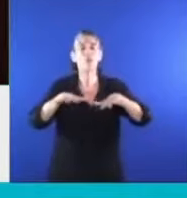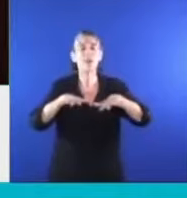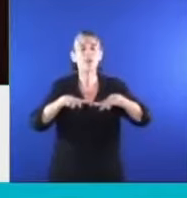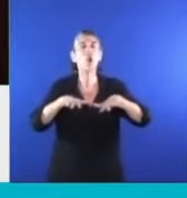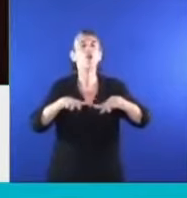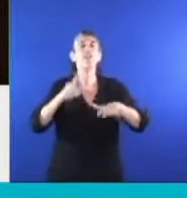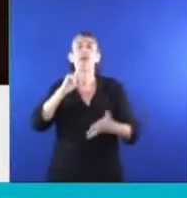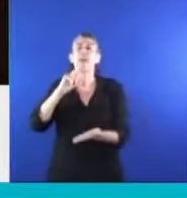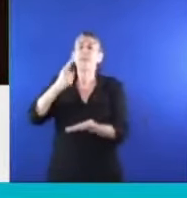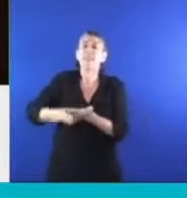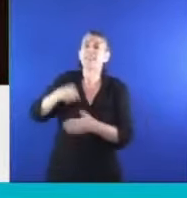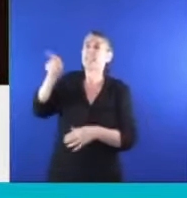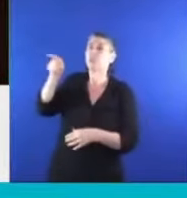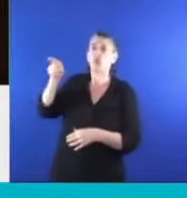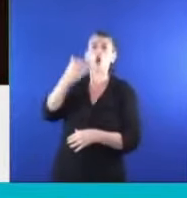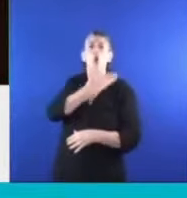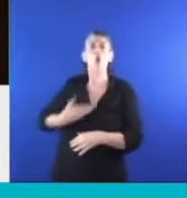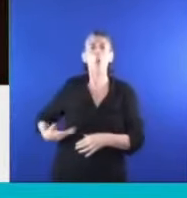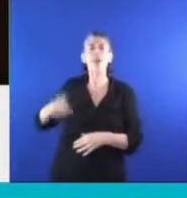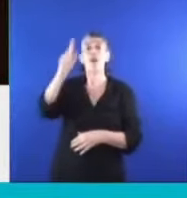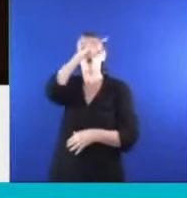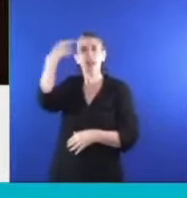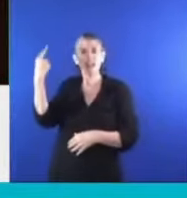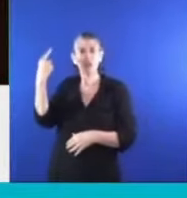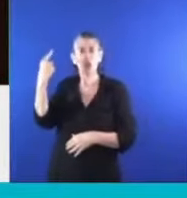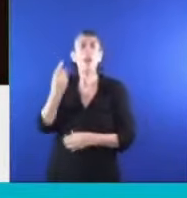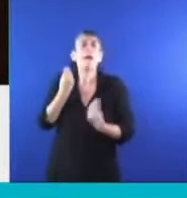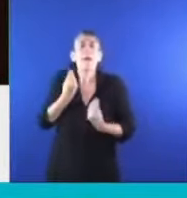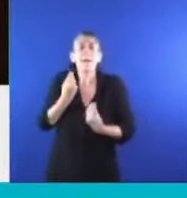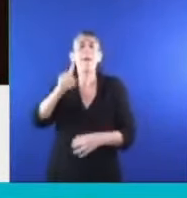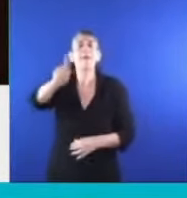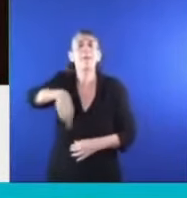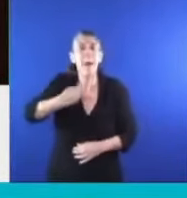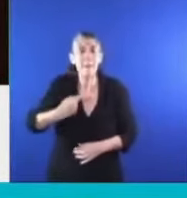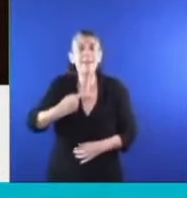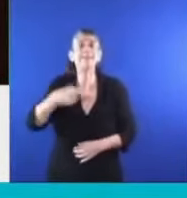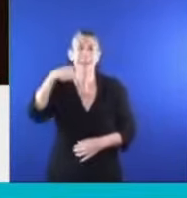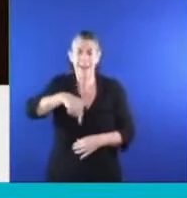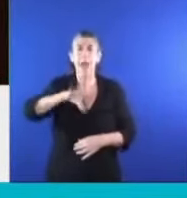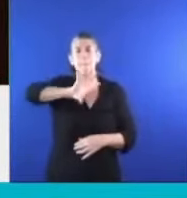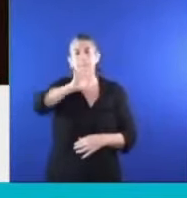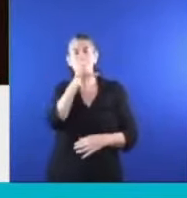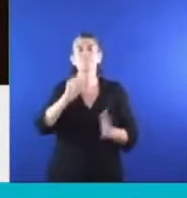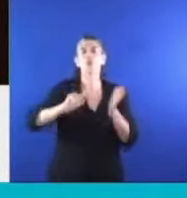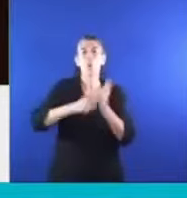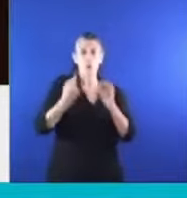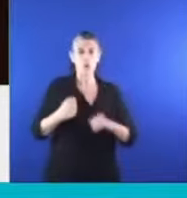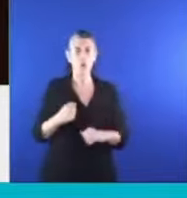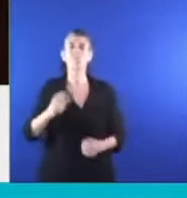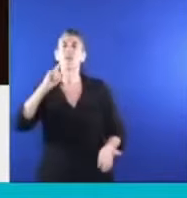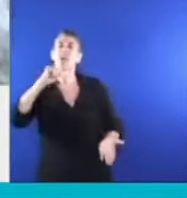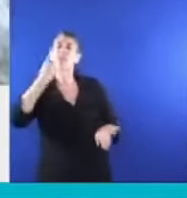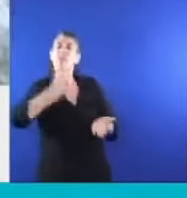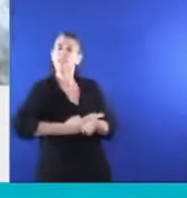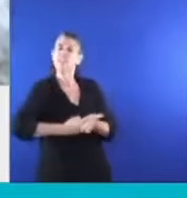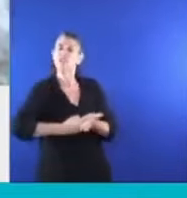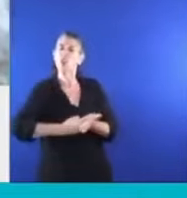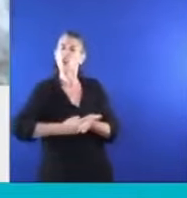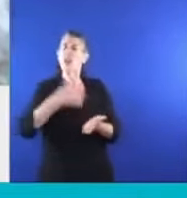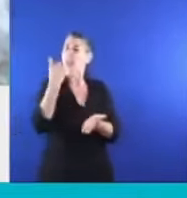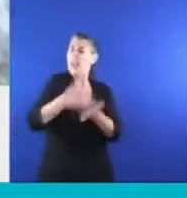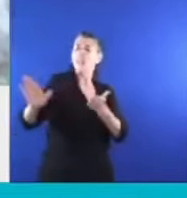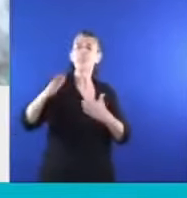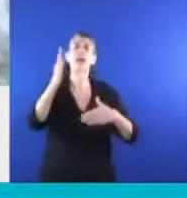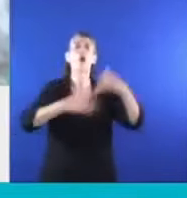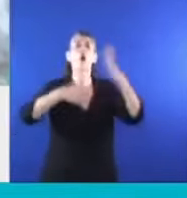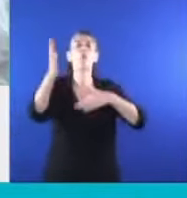decisiones tomadas por el gobierno nacional y las consecuencias en todo el territorio de nuestra provincia. Se decidió eliminar por completo la